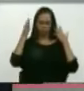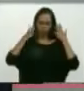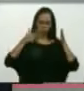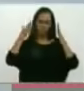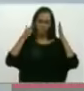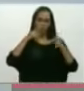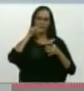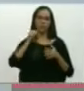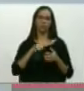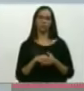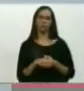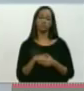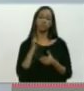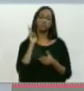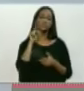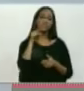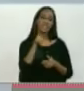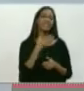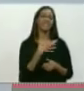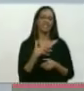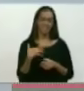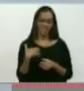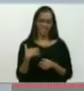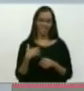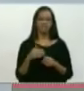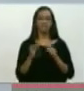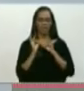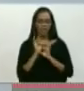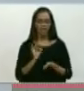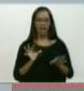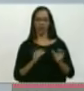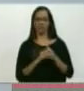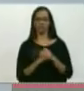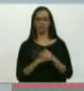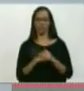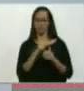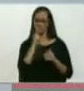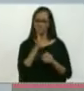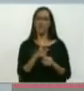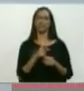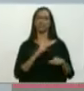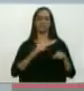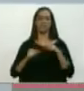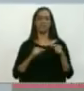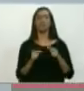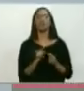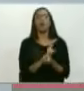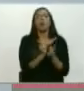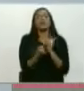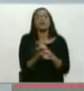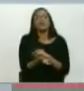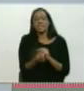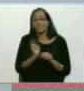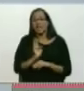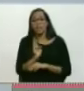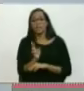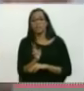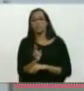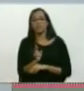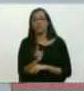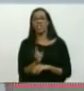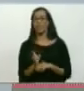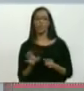Nicolás Maduro. Si usted quiere dejar de ser un brutal dictador y convertirse de la noche a la mañana en